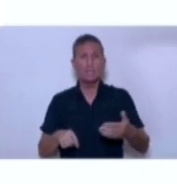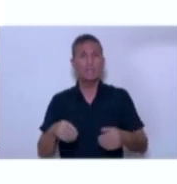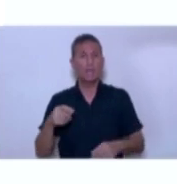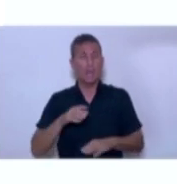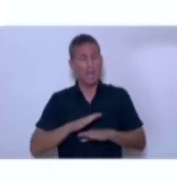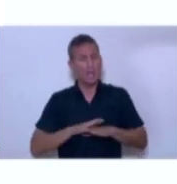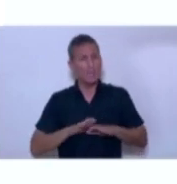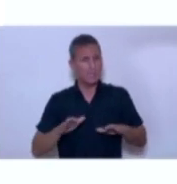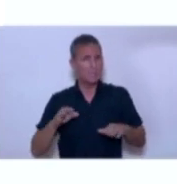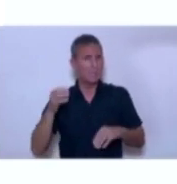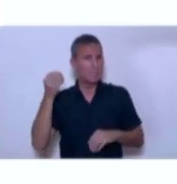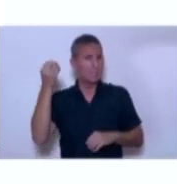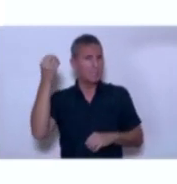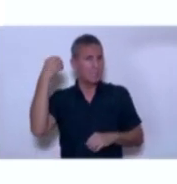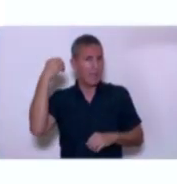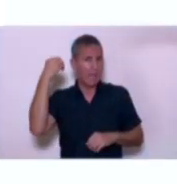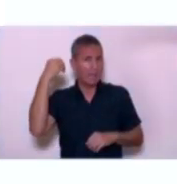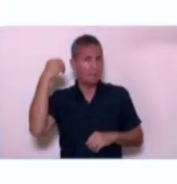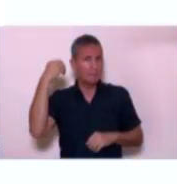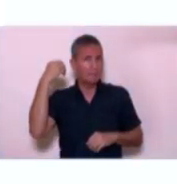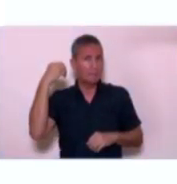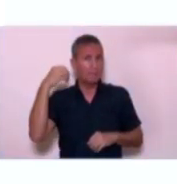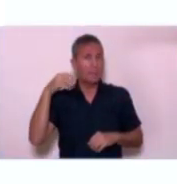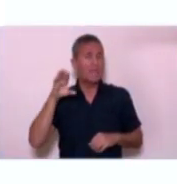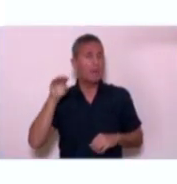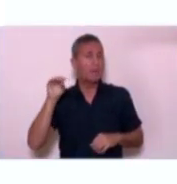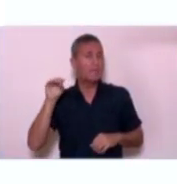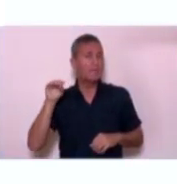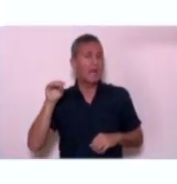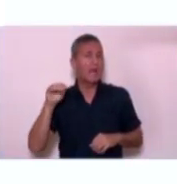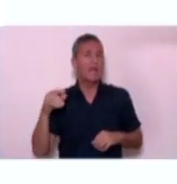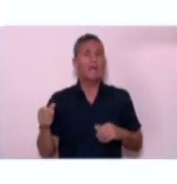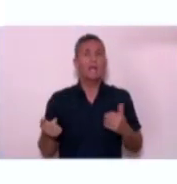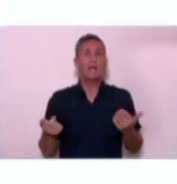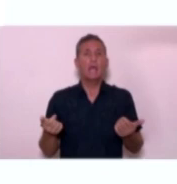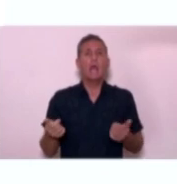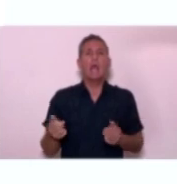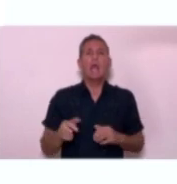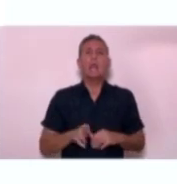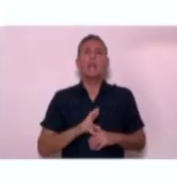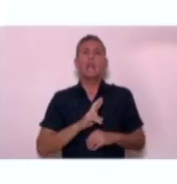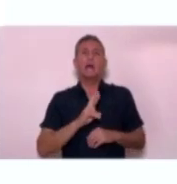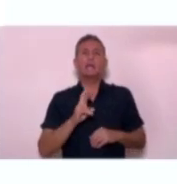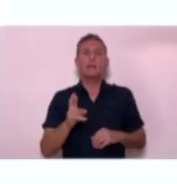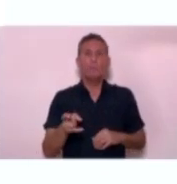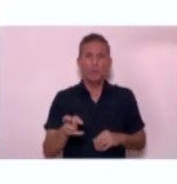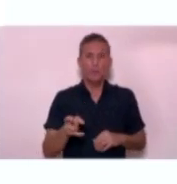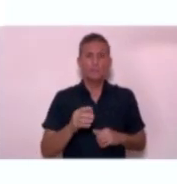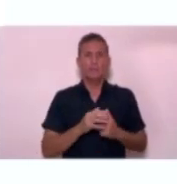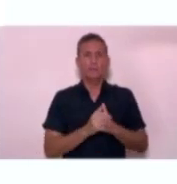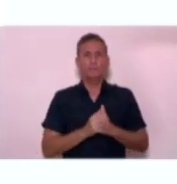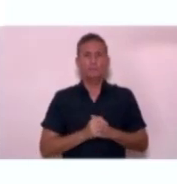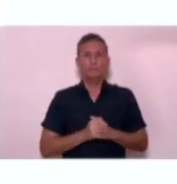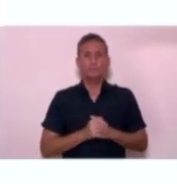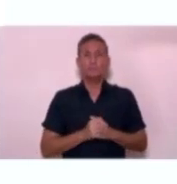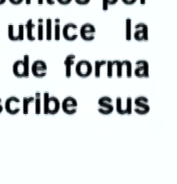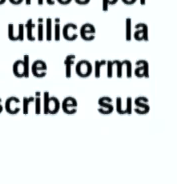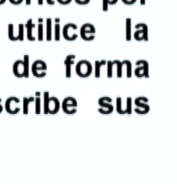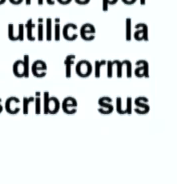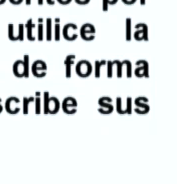según se estime conveniente. Ya me dirán entonces sus familiares la corrección en las